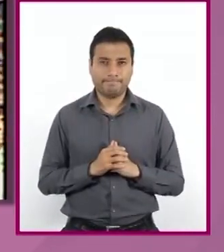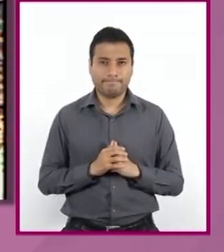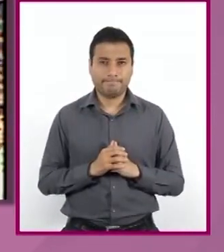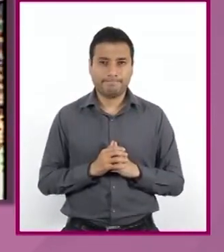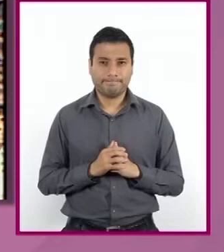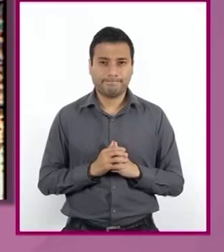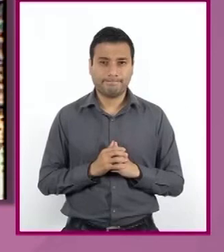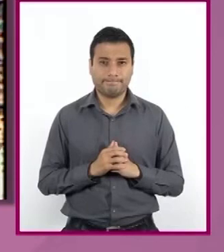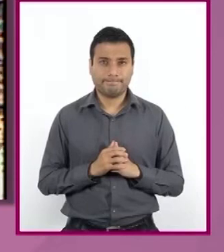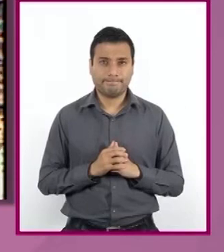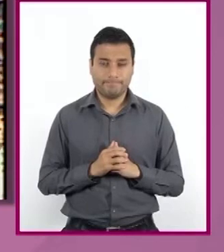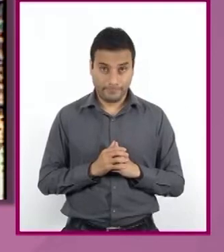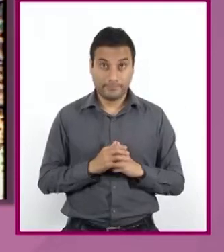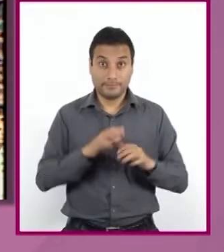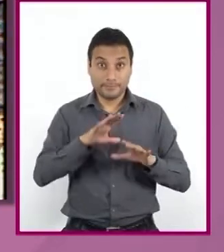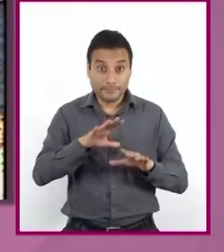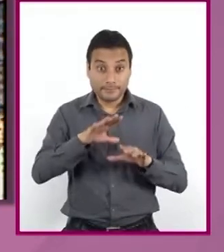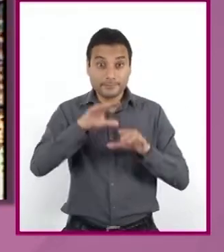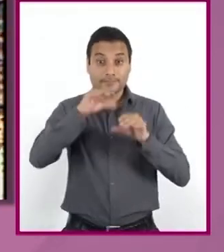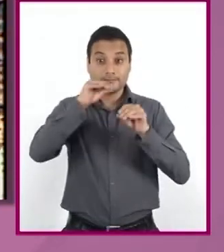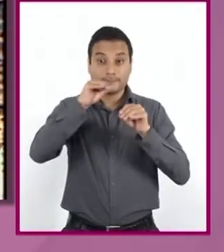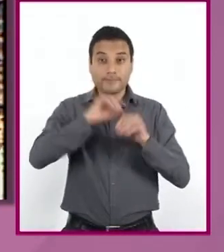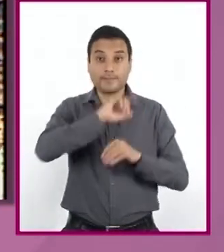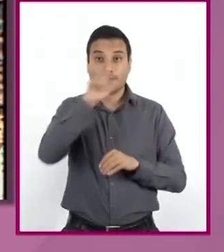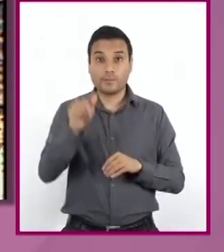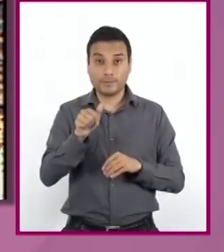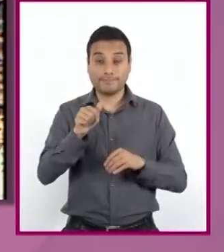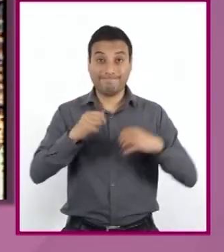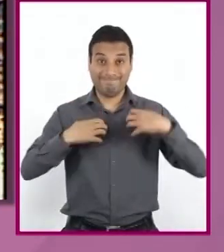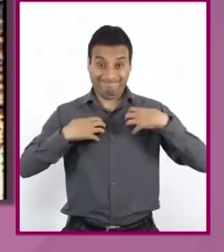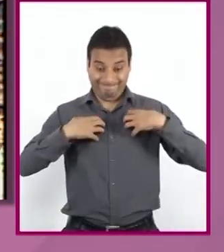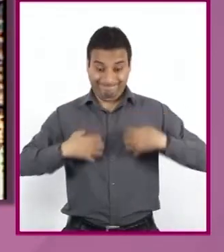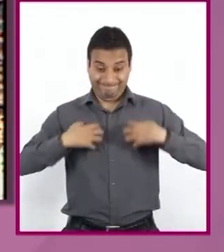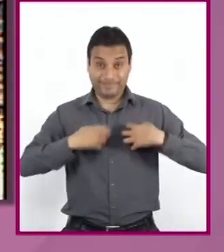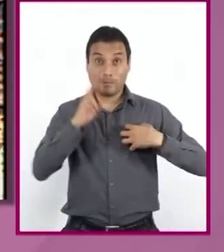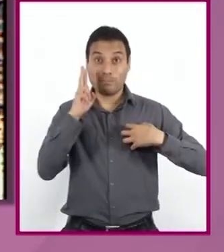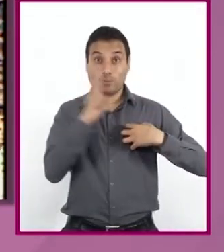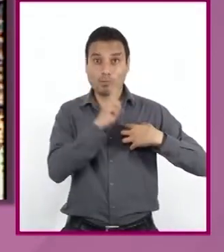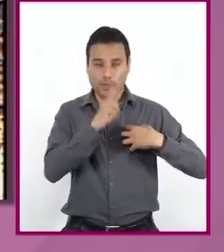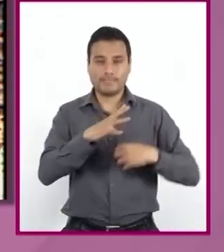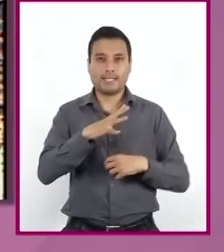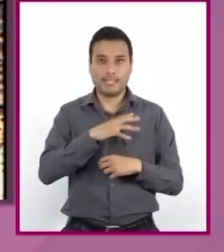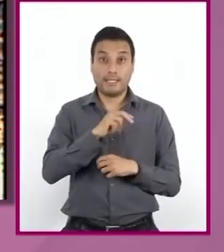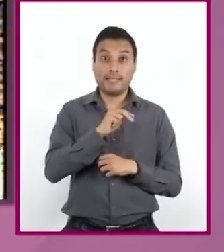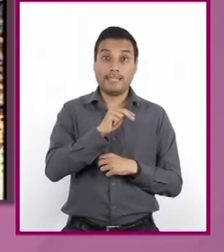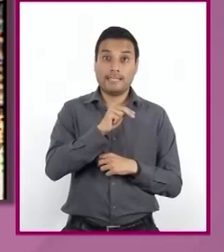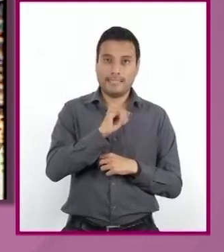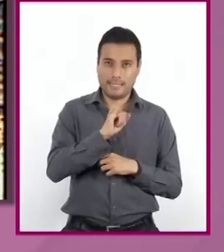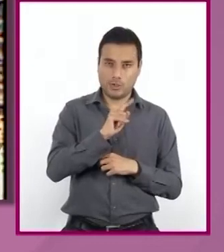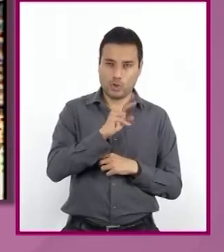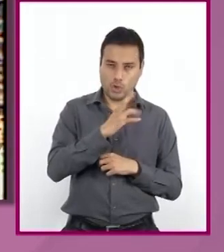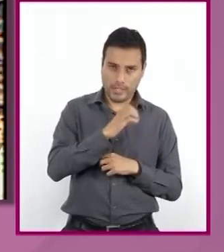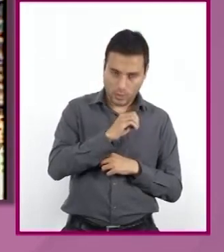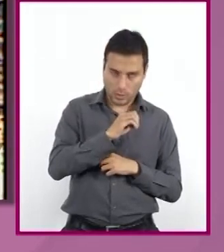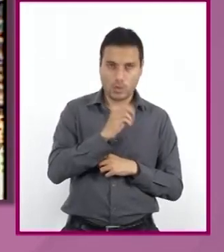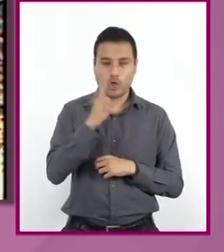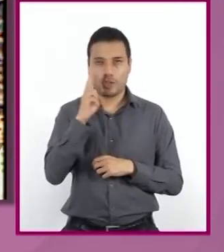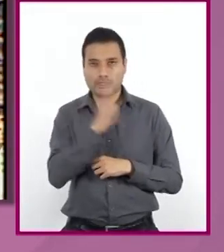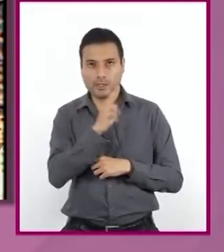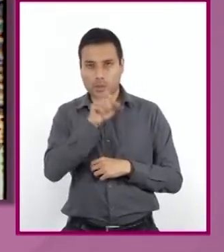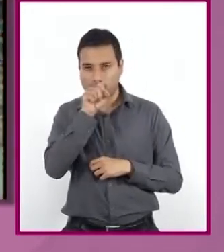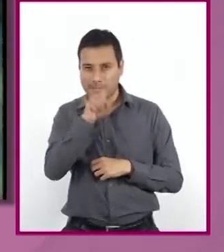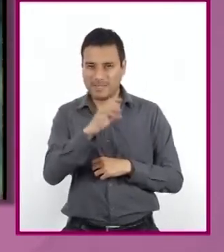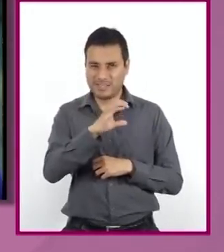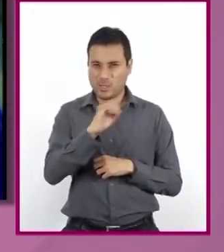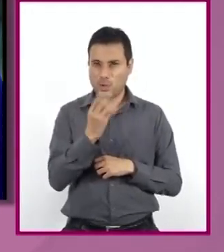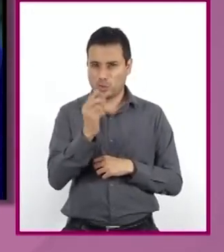Al inhalar, llenamos los pulmones de aire que contienen en su mayor parte nitrógeno y oxígeno, así como pequeñas cantidades de dióxido de